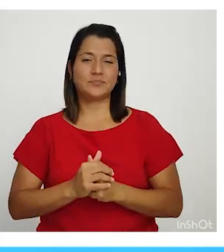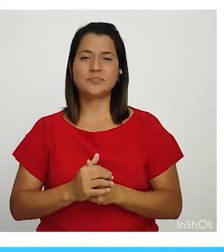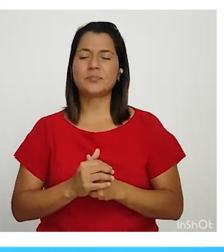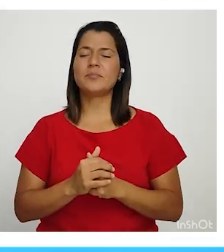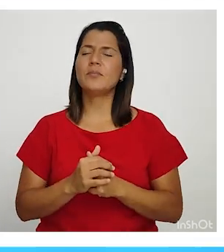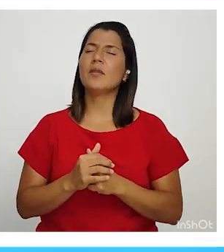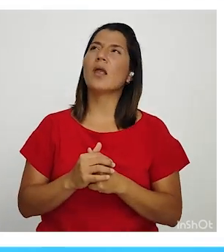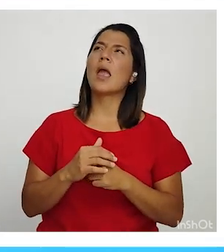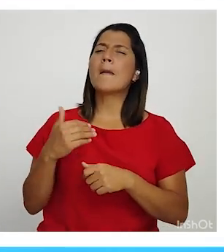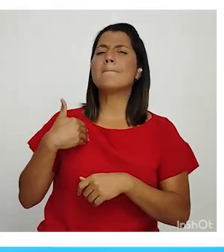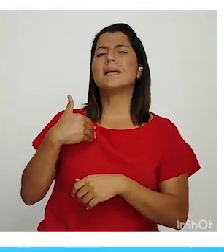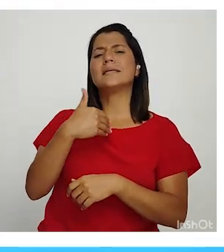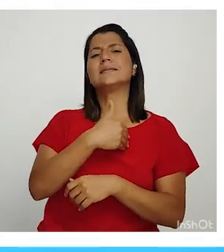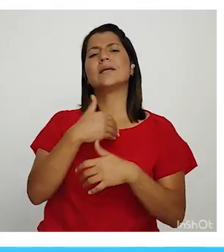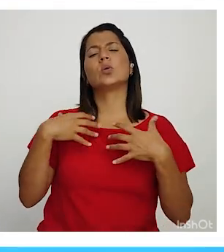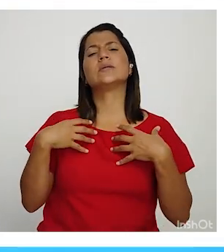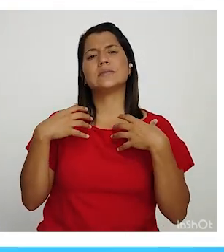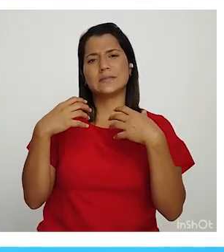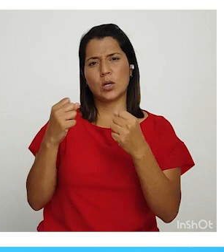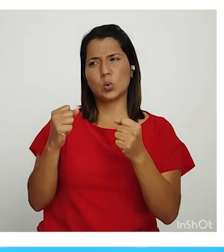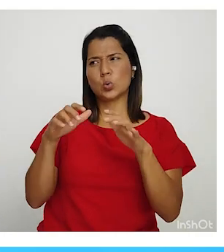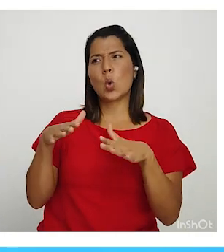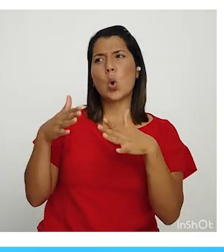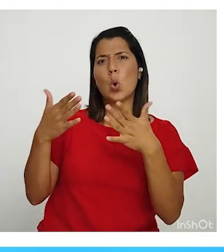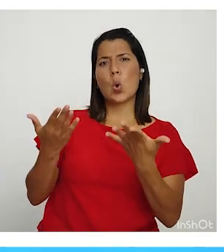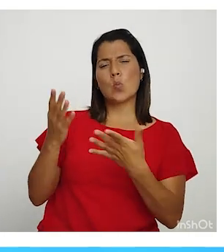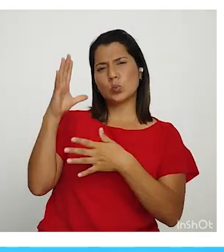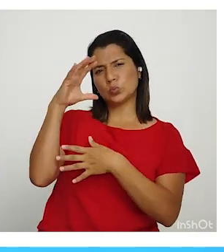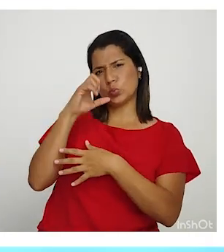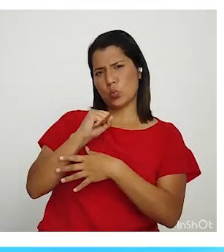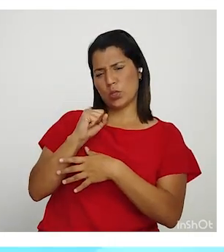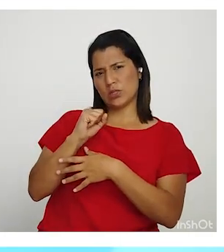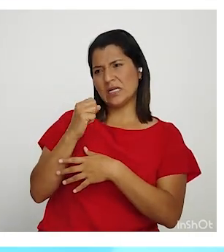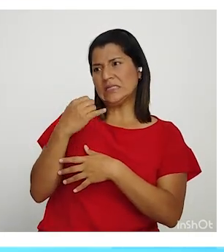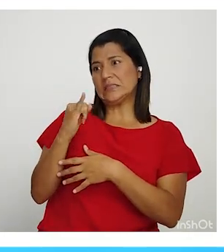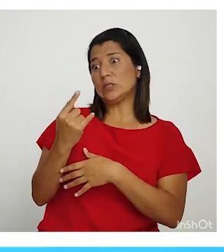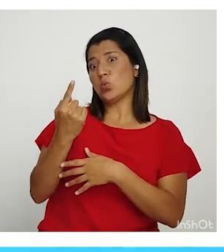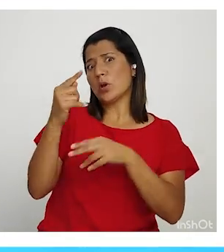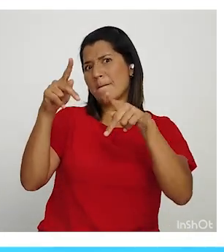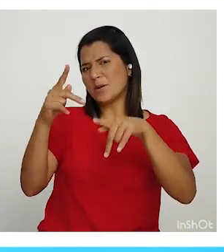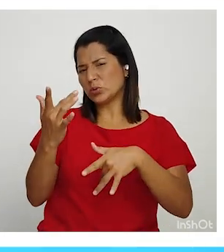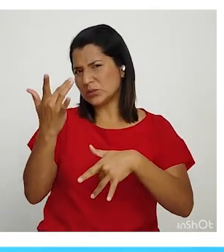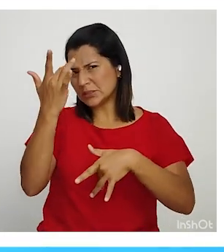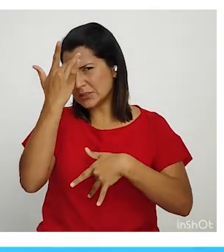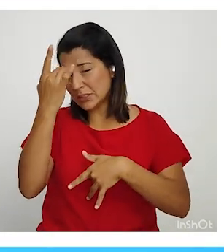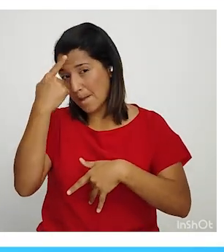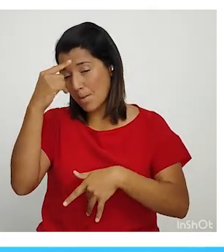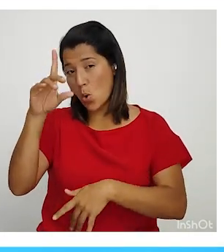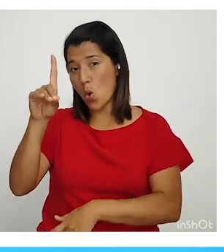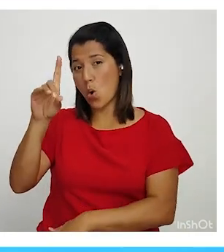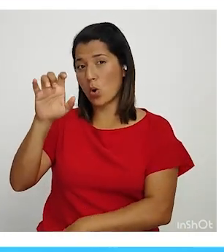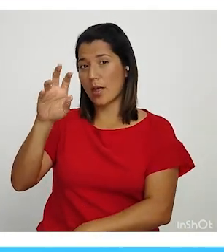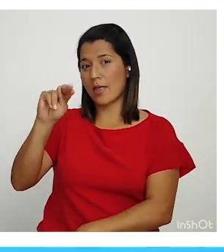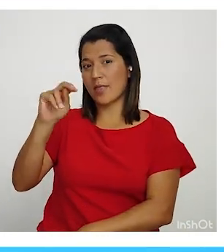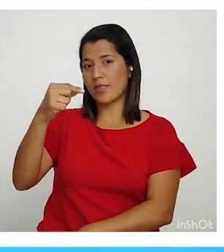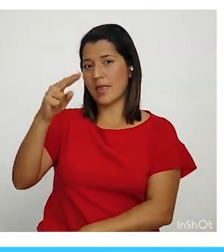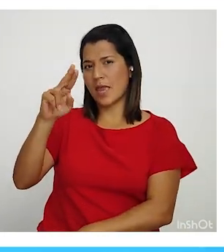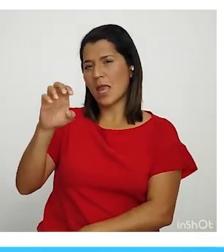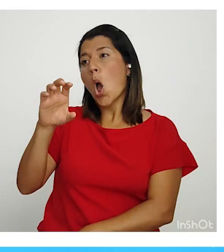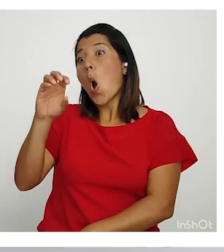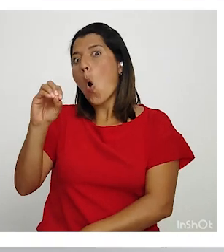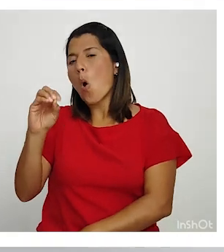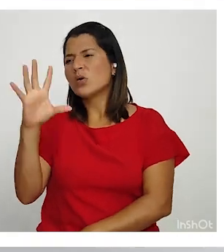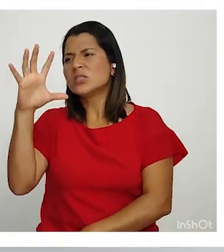Salud cuando una persona se contagia por dengue o sabe que en esa zona hay un brote de dengue? Sí,